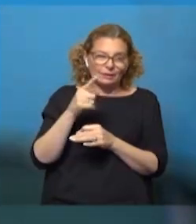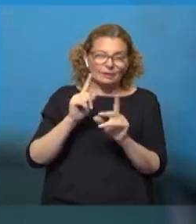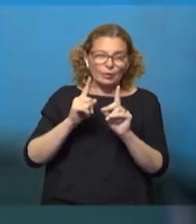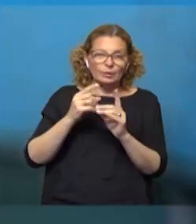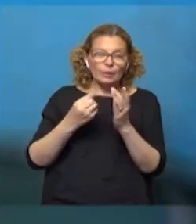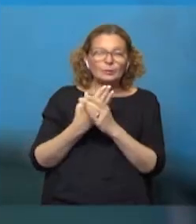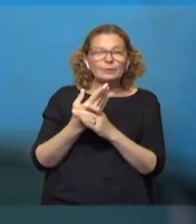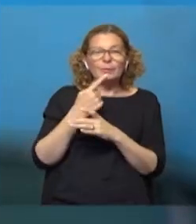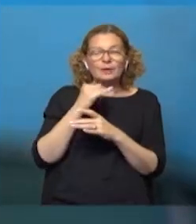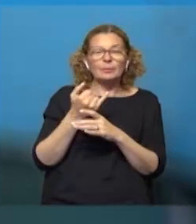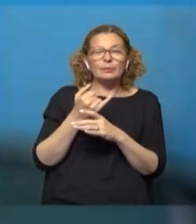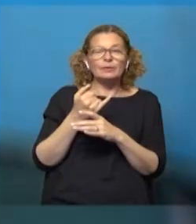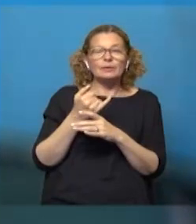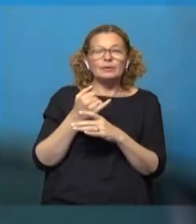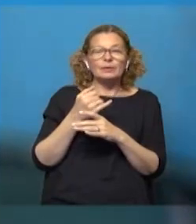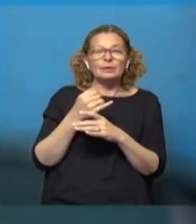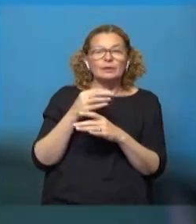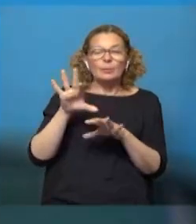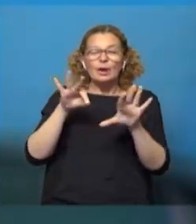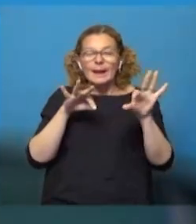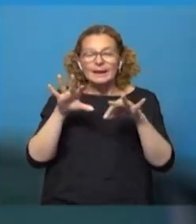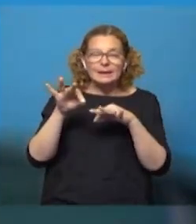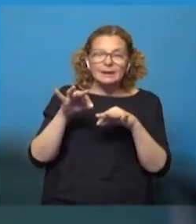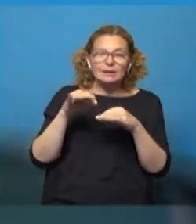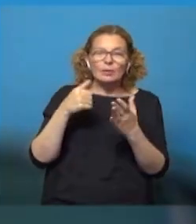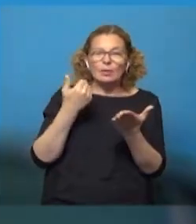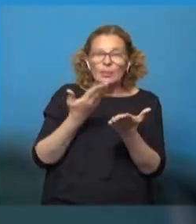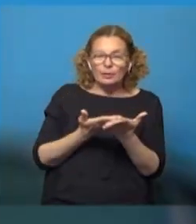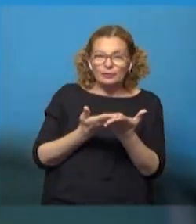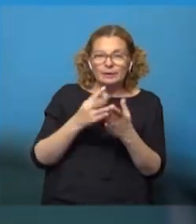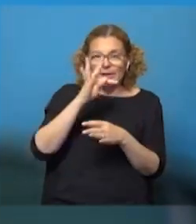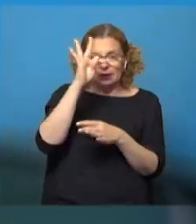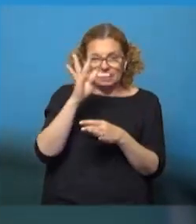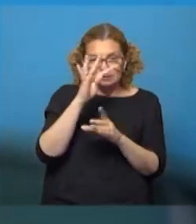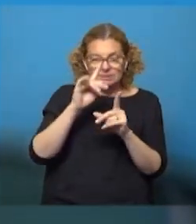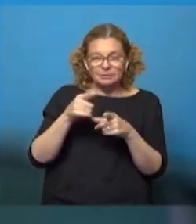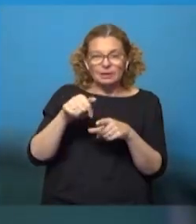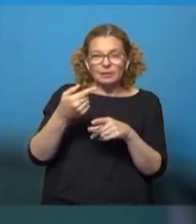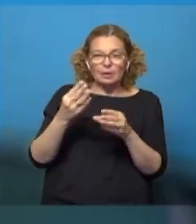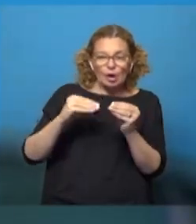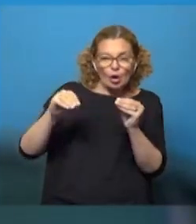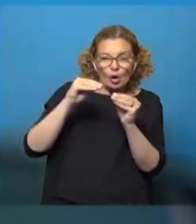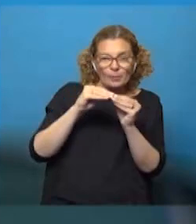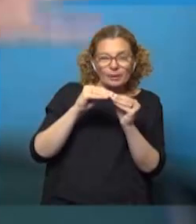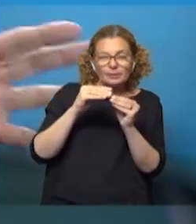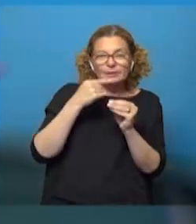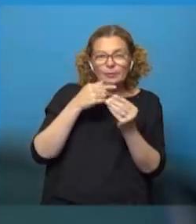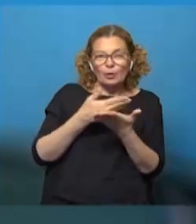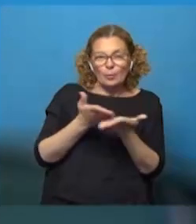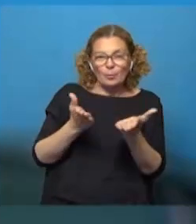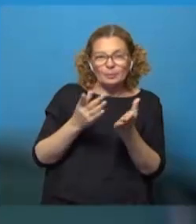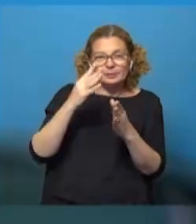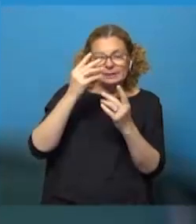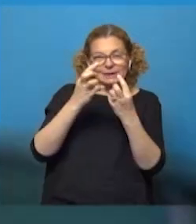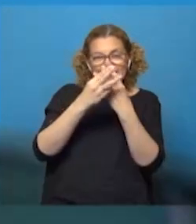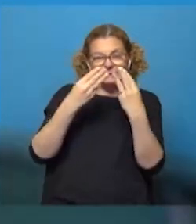novedades Como por ejemplo la existencia de cursos optativos y en la propuesta de cursos de taller que después se incorporaron Digamos como propuestas general